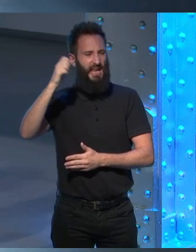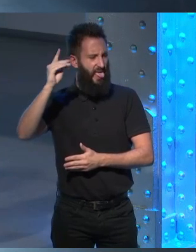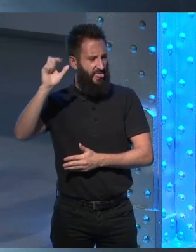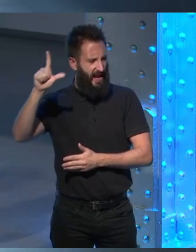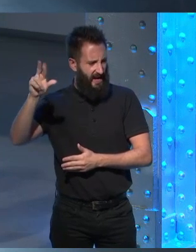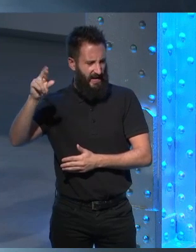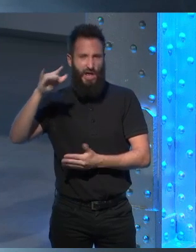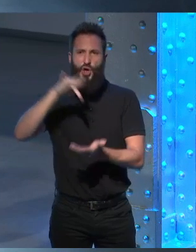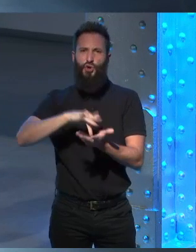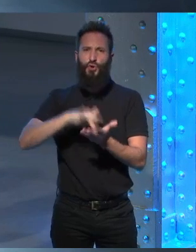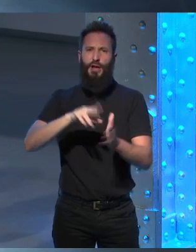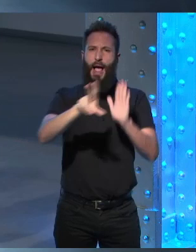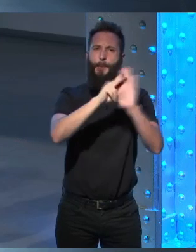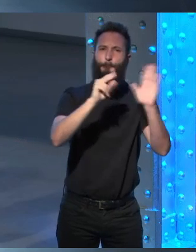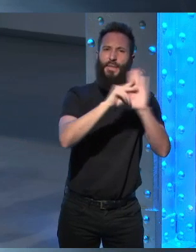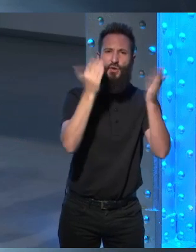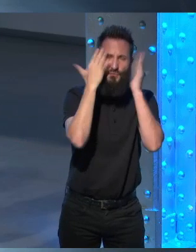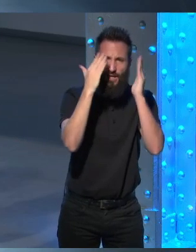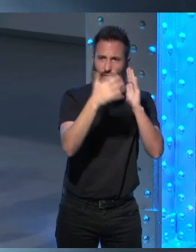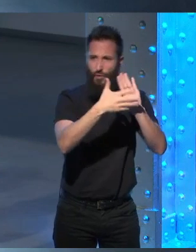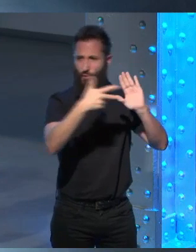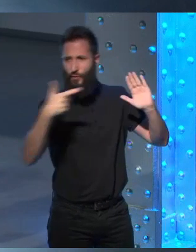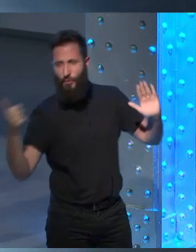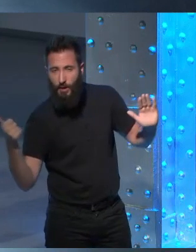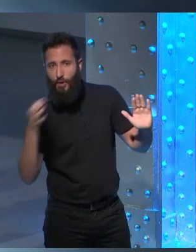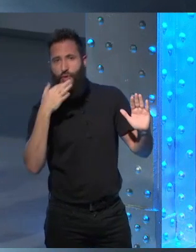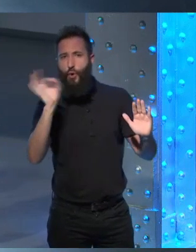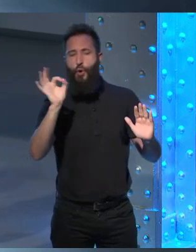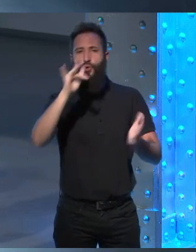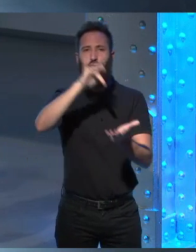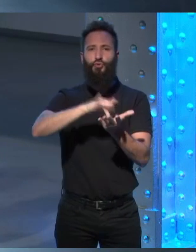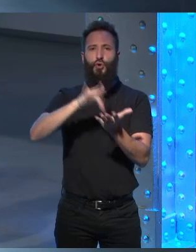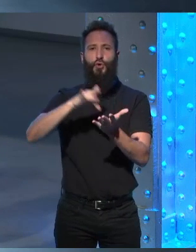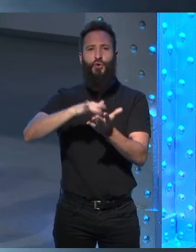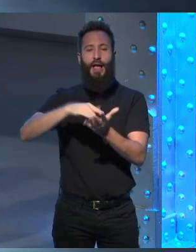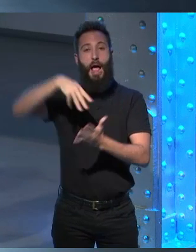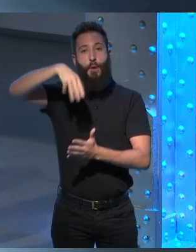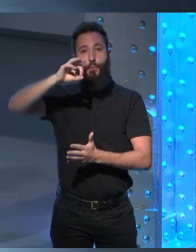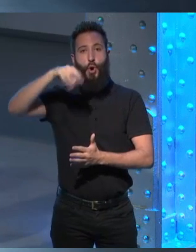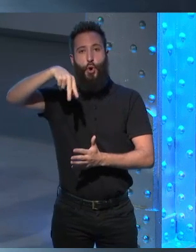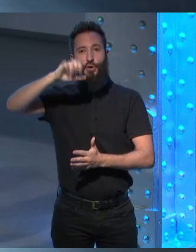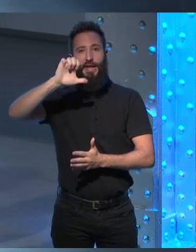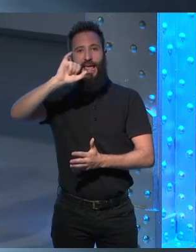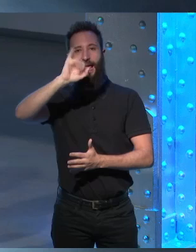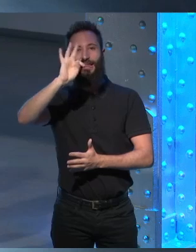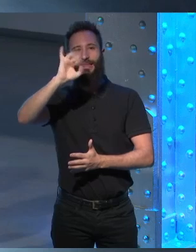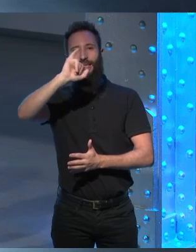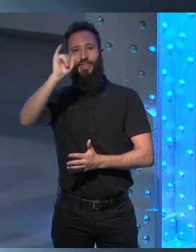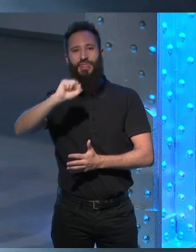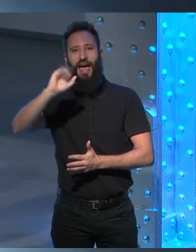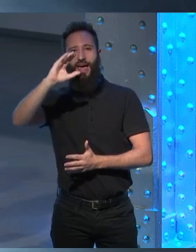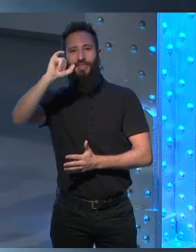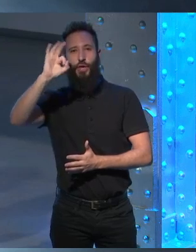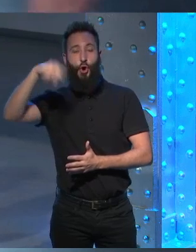en Facebook y qué significa para estos casos la monetización en esta plataforma? Se lo pregunta a YMAPS, pero creo